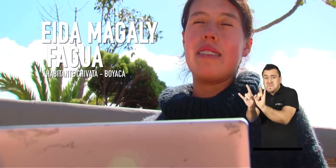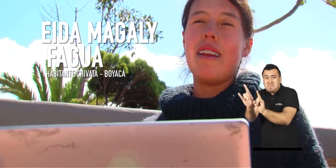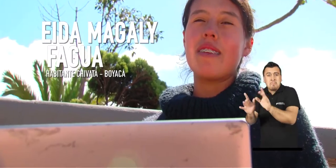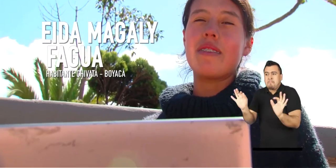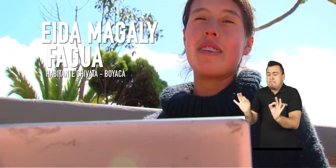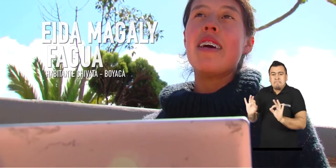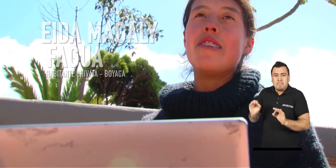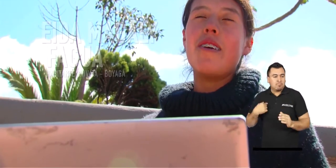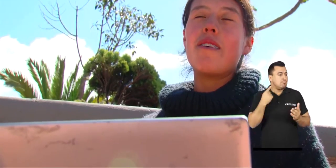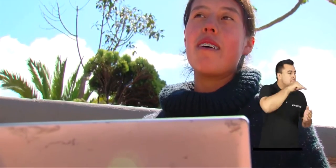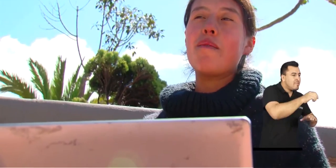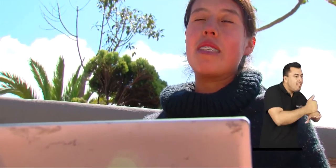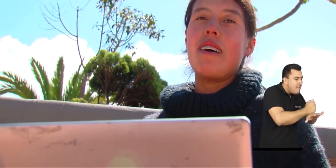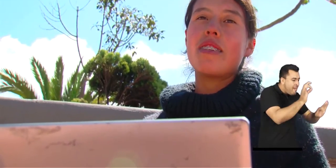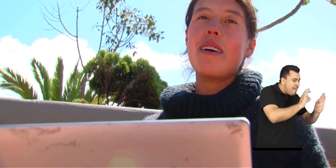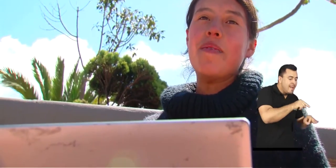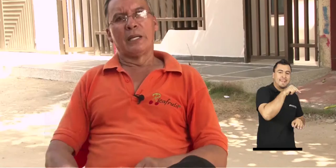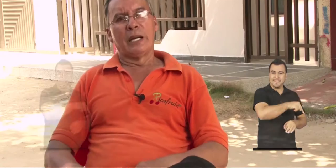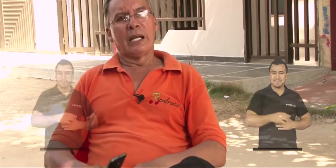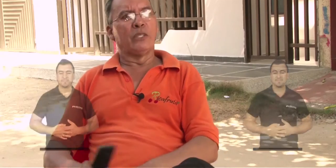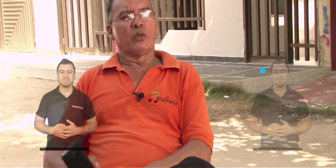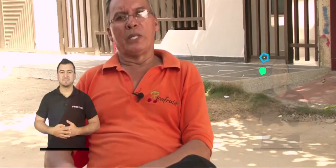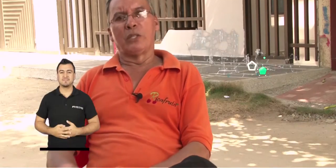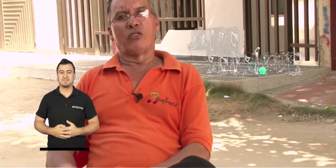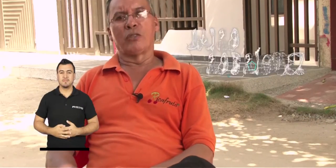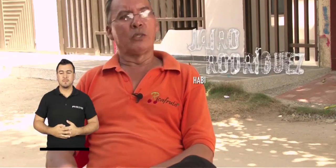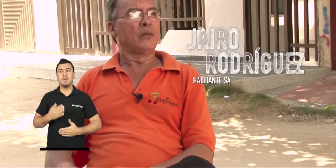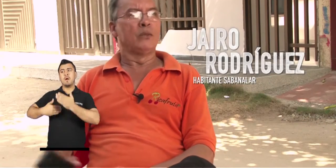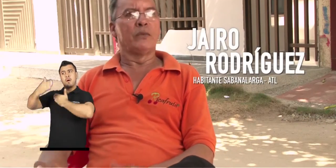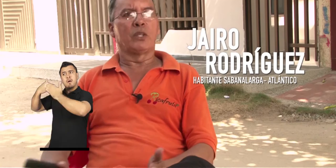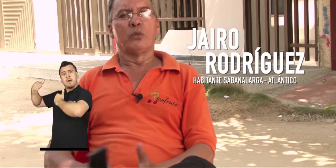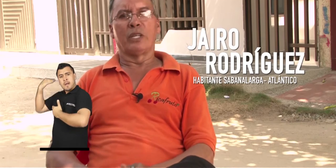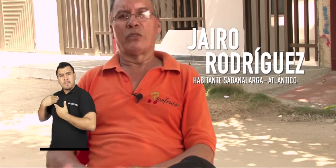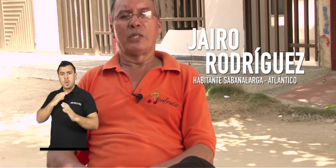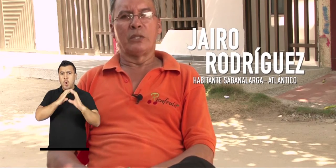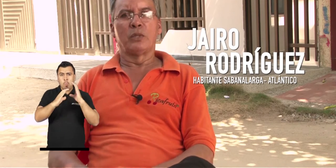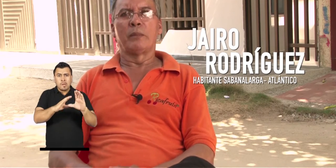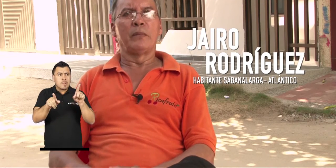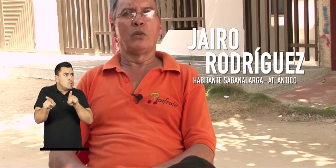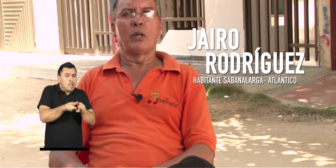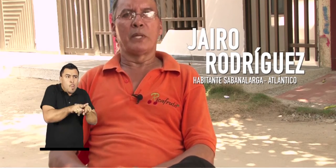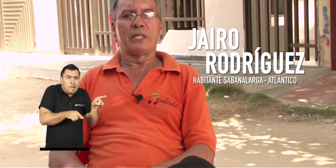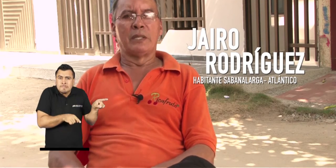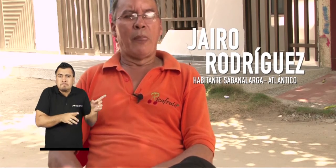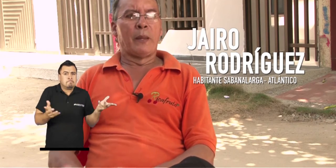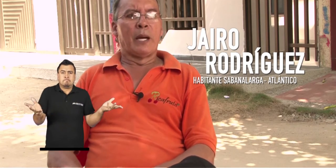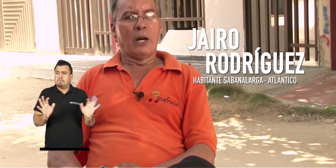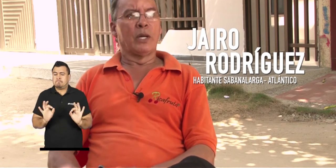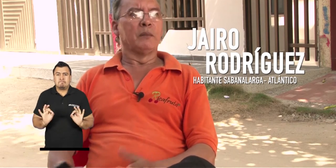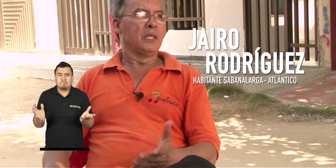nada por el estilo, entonces yo vengo a hago mis trabajos acá. Anteriormente no había comunicación de ninguna especie.